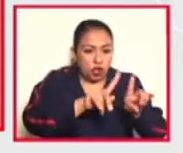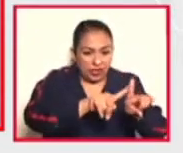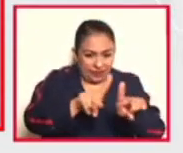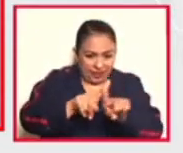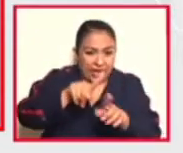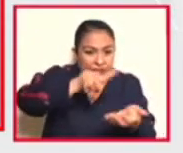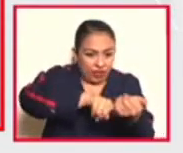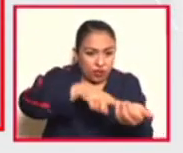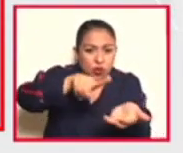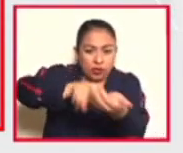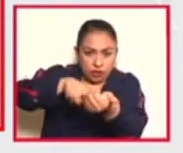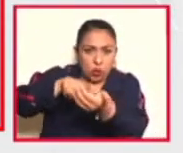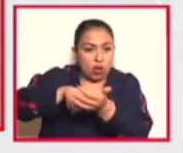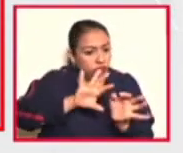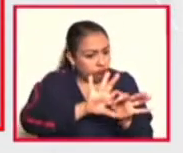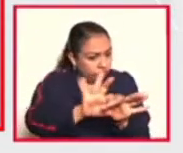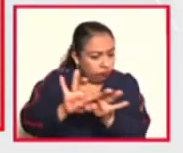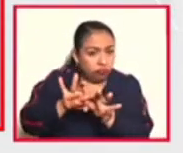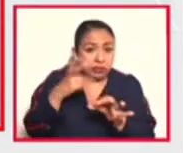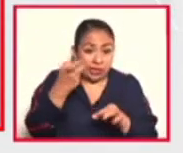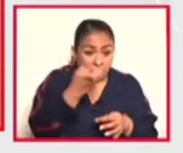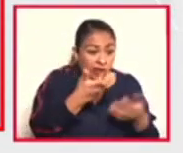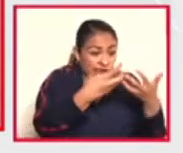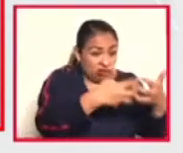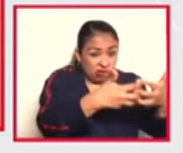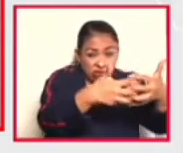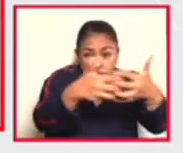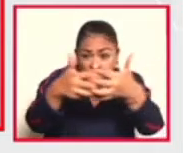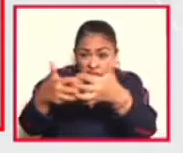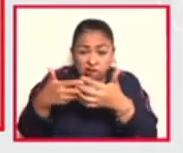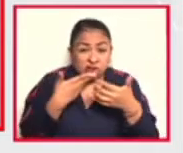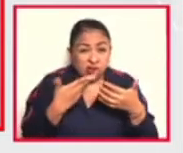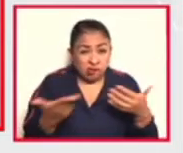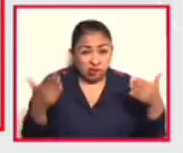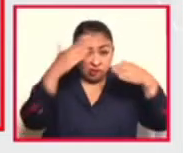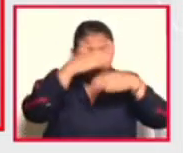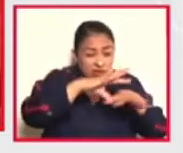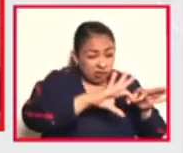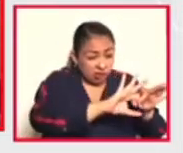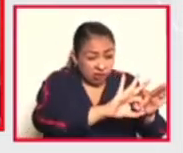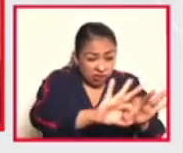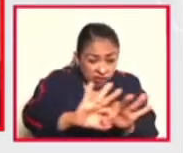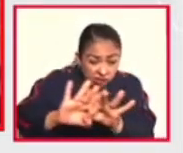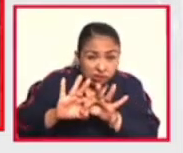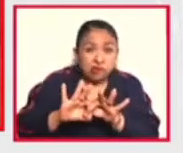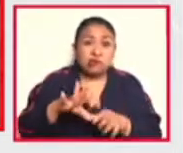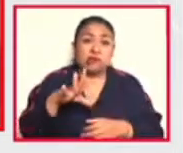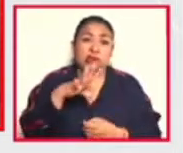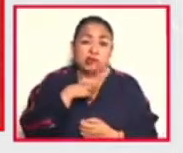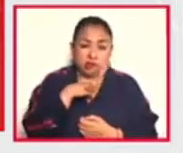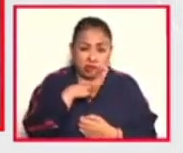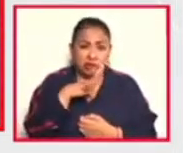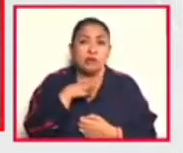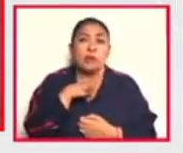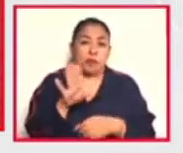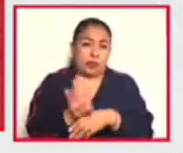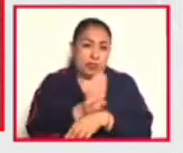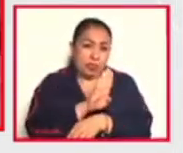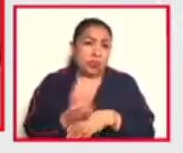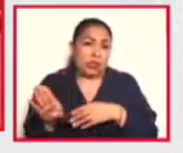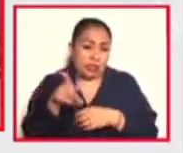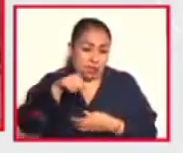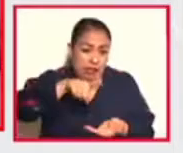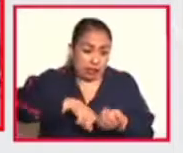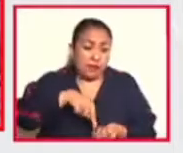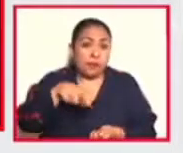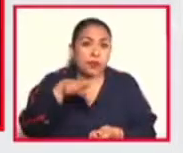ecosistemas. Porque de ese funcionamiento armónico, adecuado, es que se generan los beneficios que de ahí